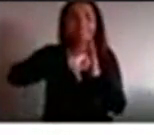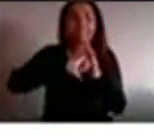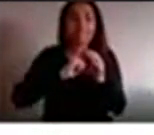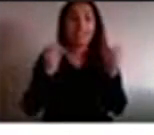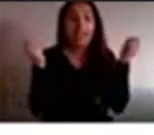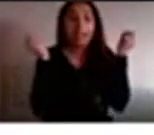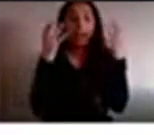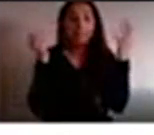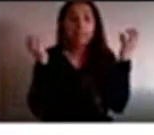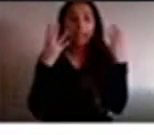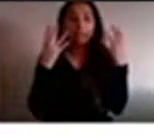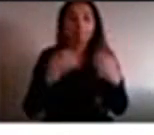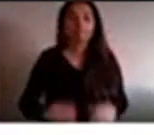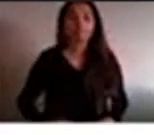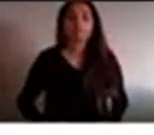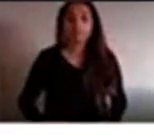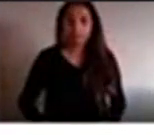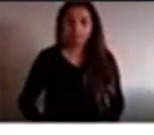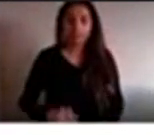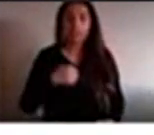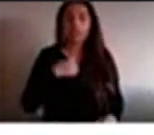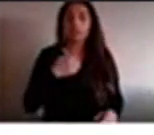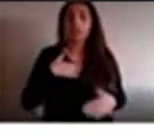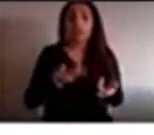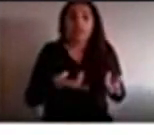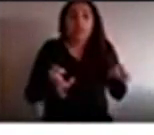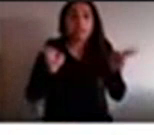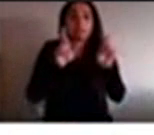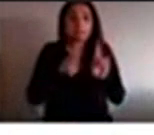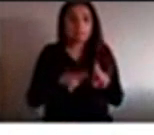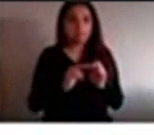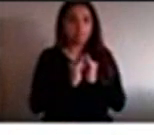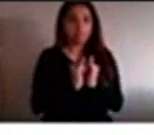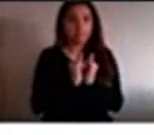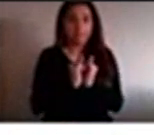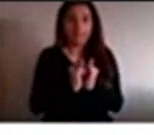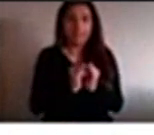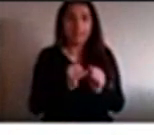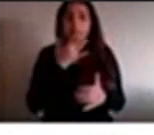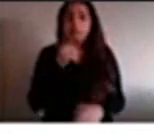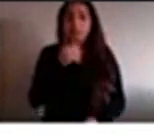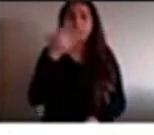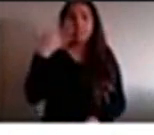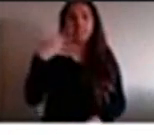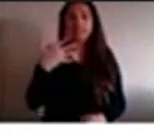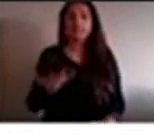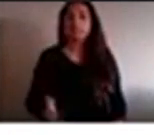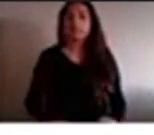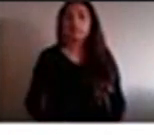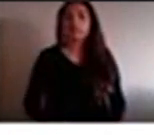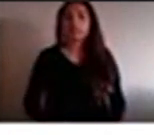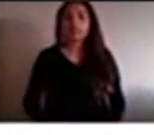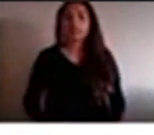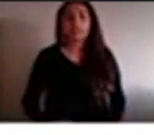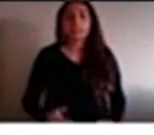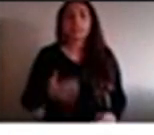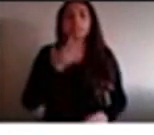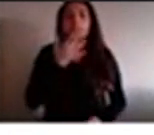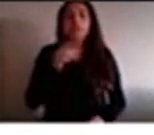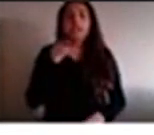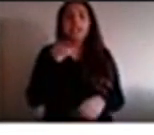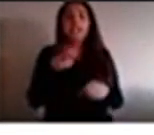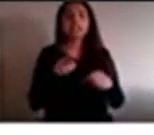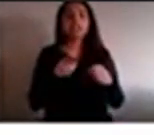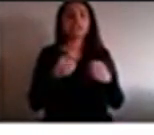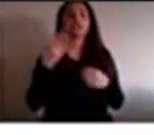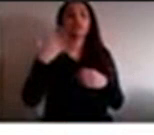quiero ser muy majadera en señalar que esta línea, si bien tiene una línea genérica, se quiso poner hincapié a